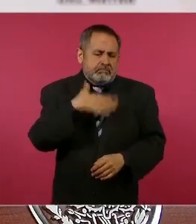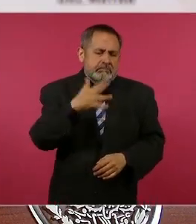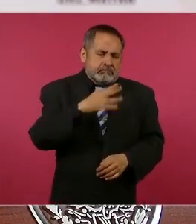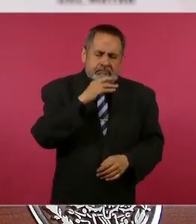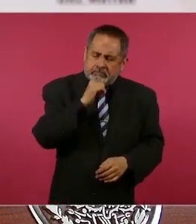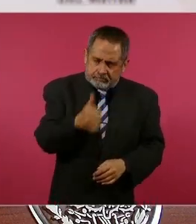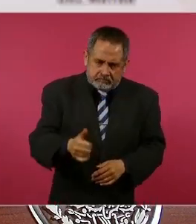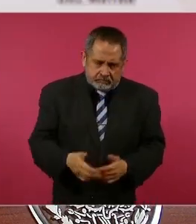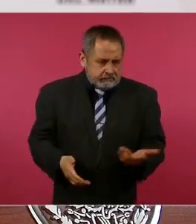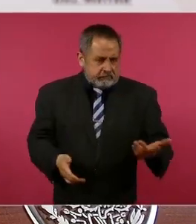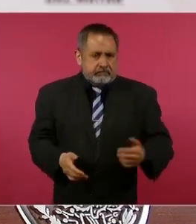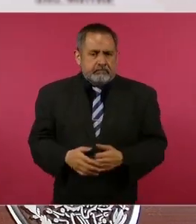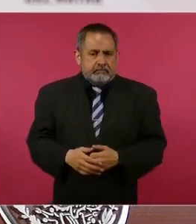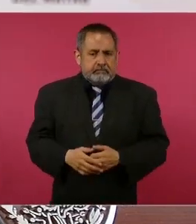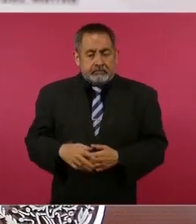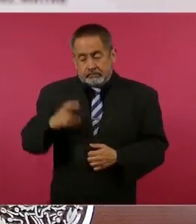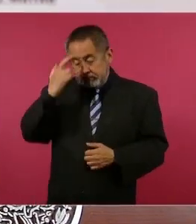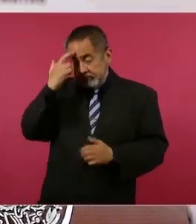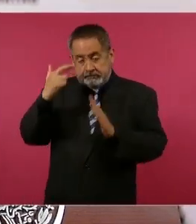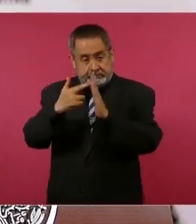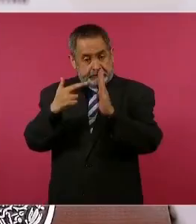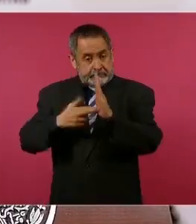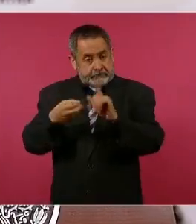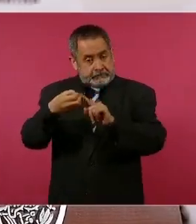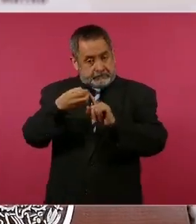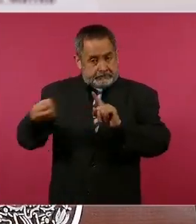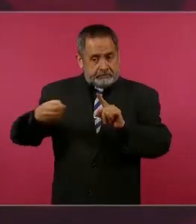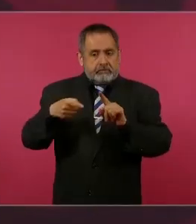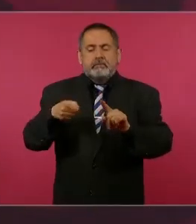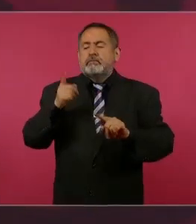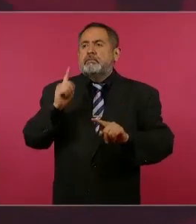una máxima de que el poder